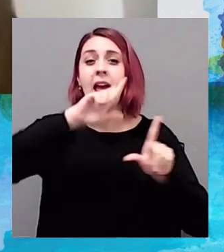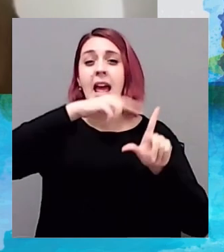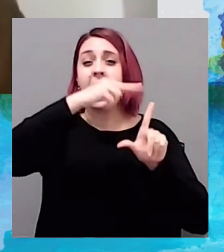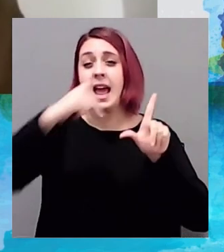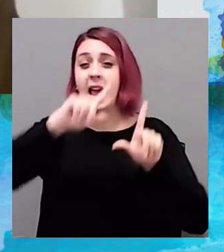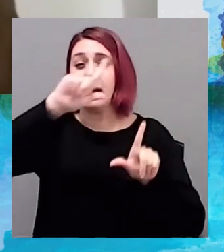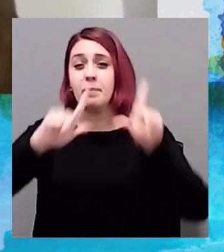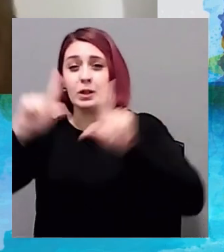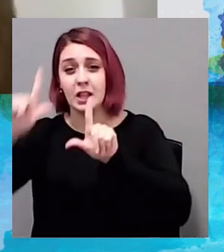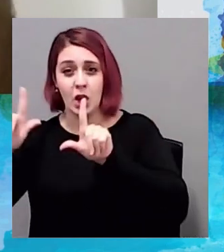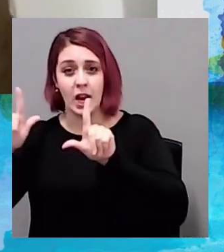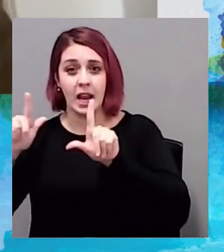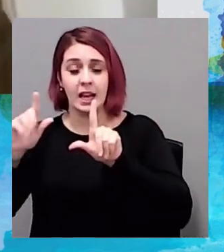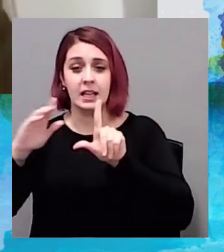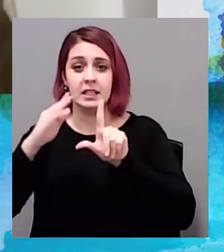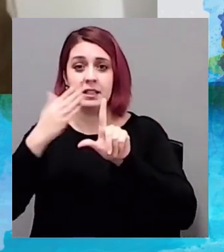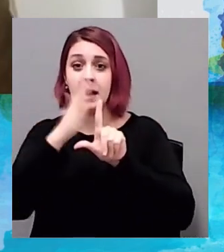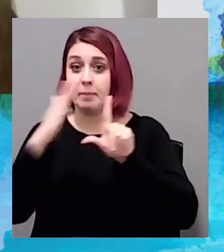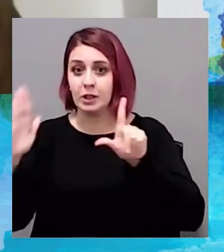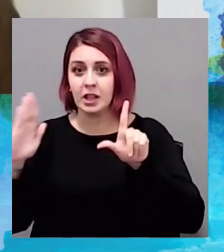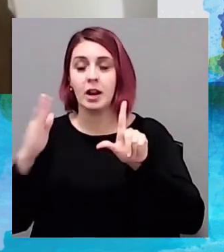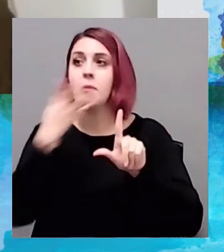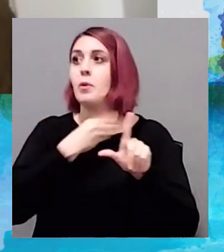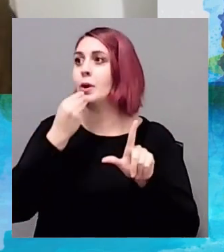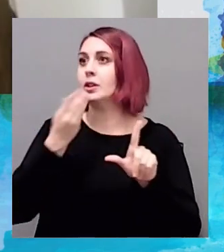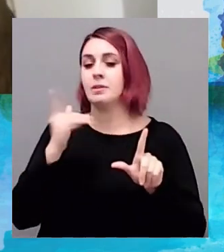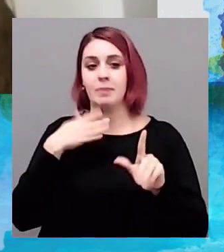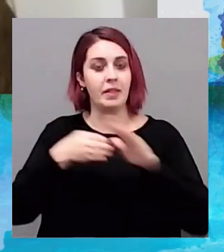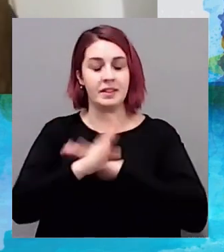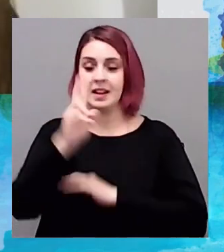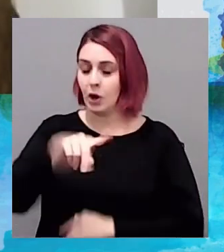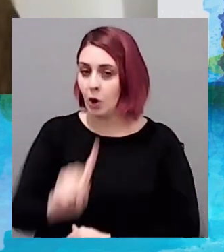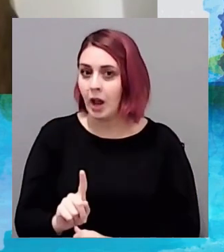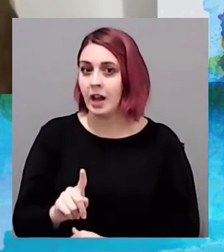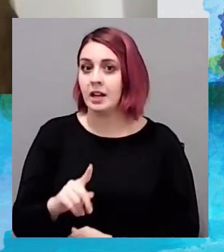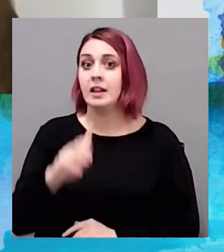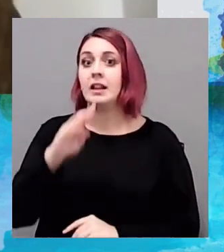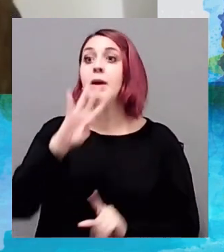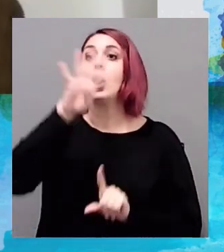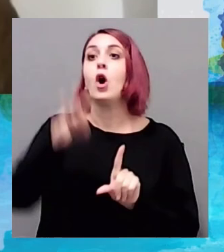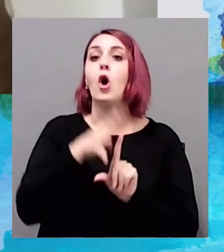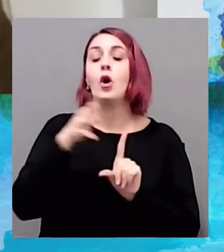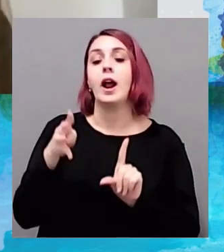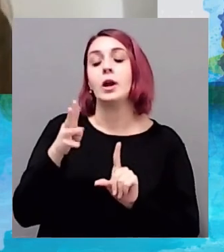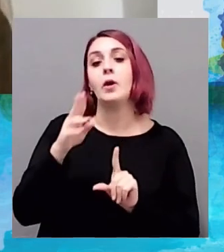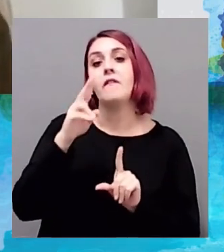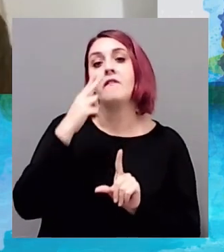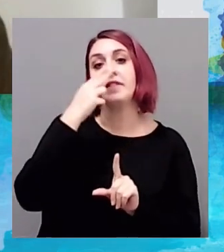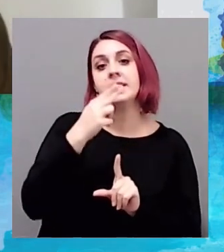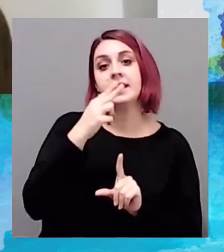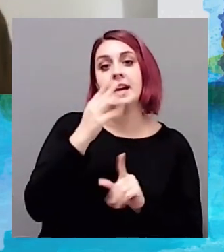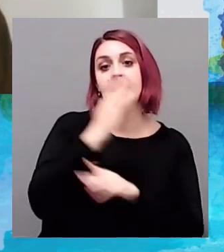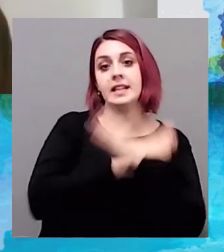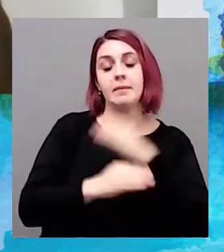en un sitio muy bonito pero que no tiene accesibilidad. Luego también hay diferentes horarios de los visitantes con discapacidad a veces y de sus